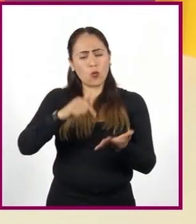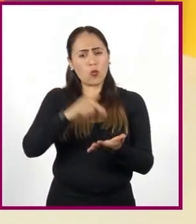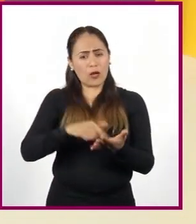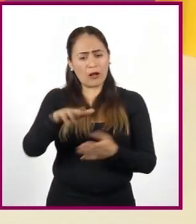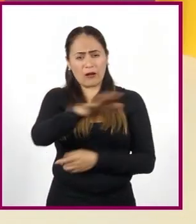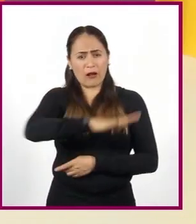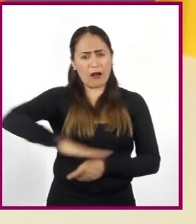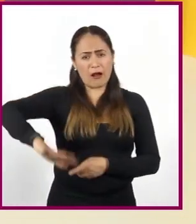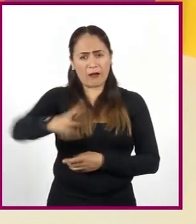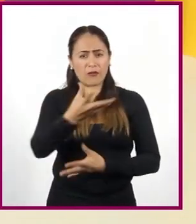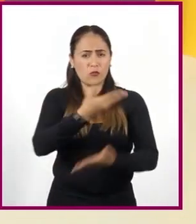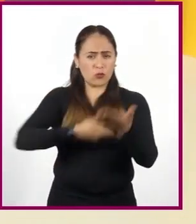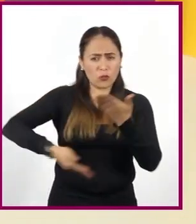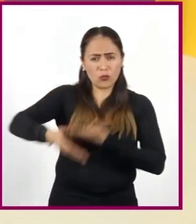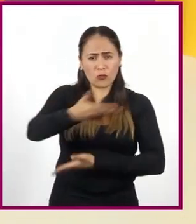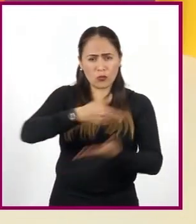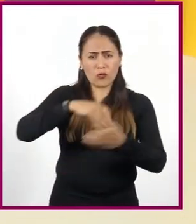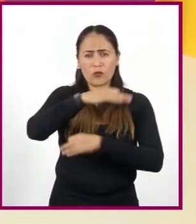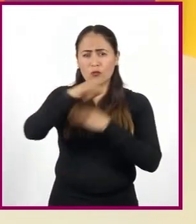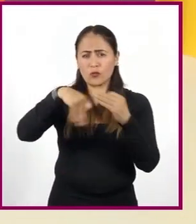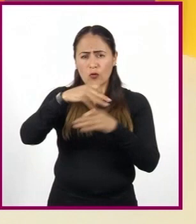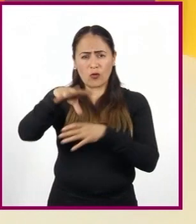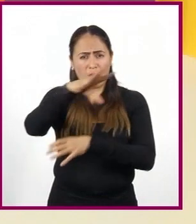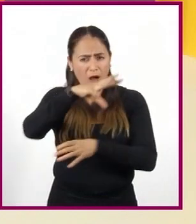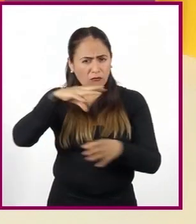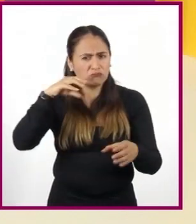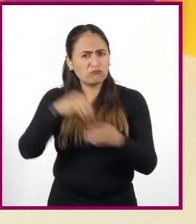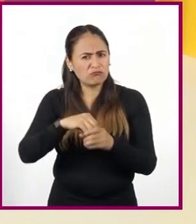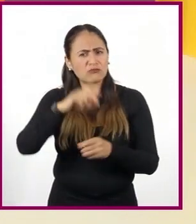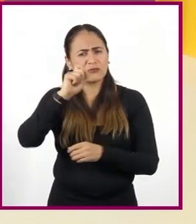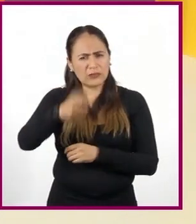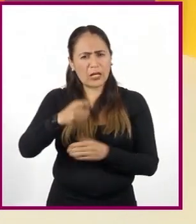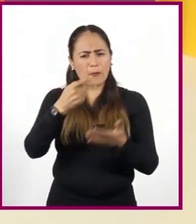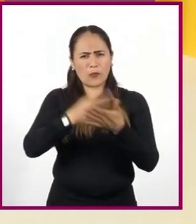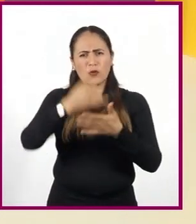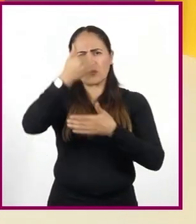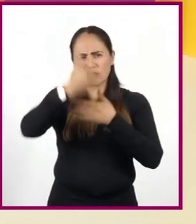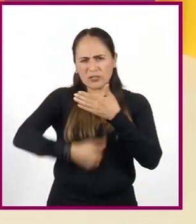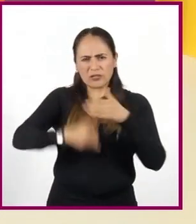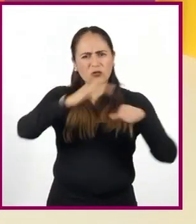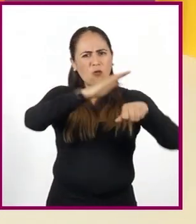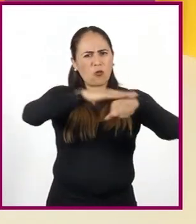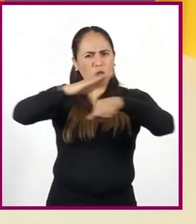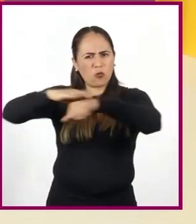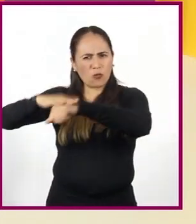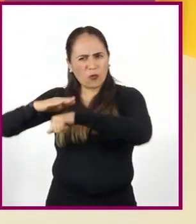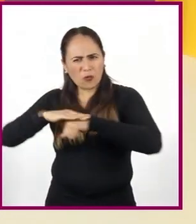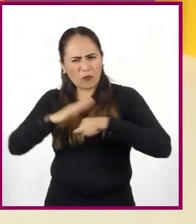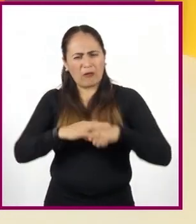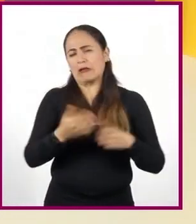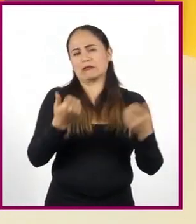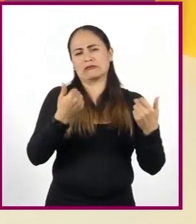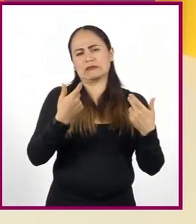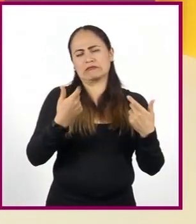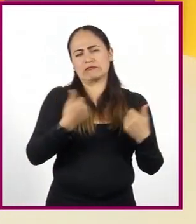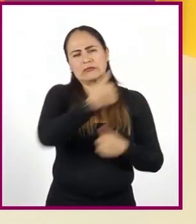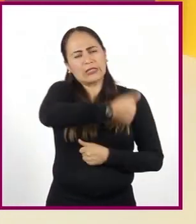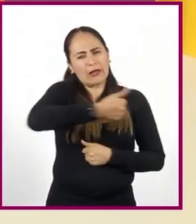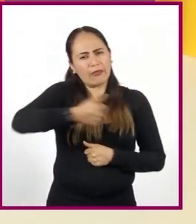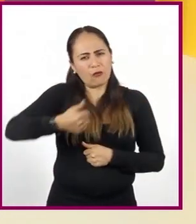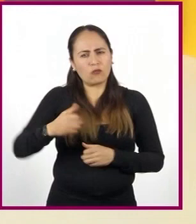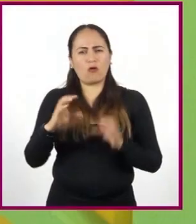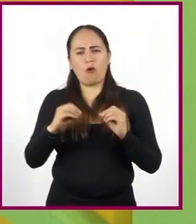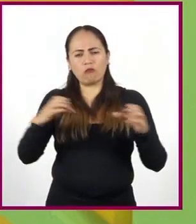para volverlos más incluyentes es la implementación de proyectos de promoción, ya sea de forma individual o